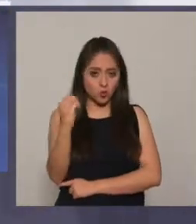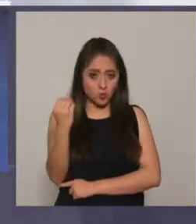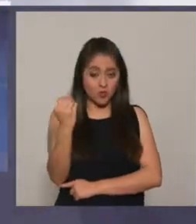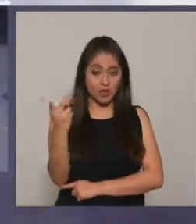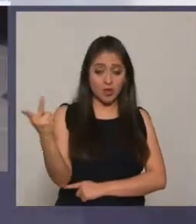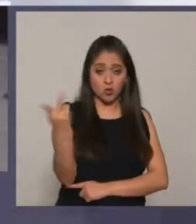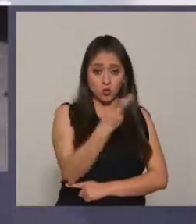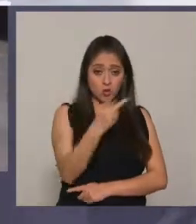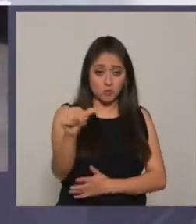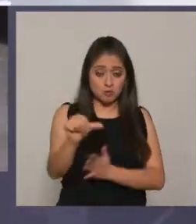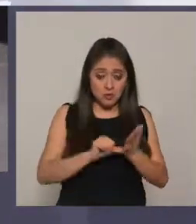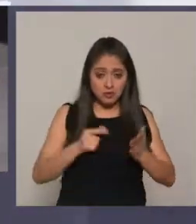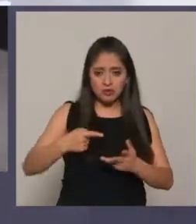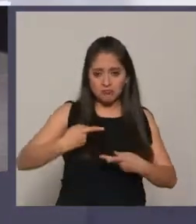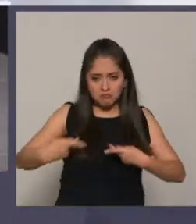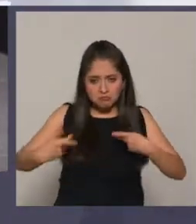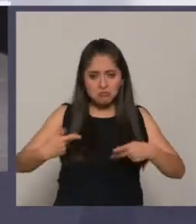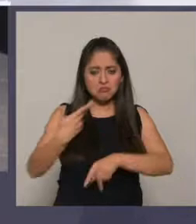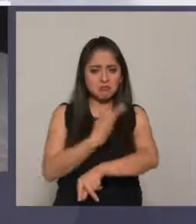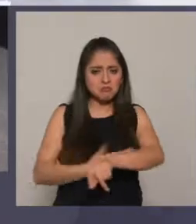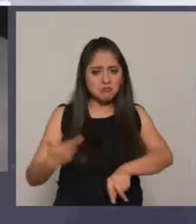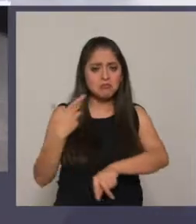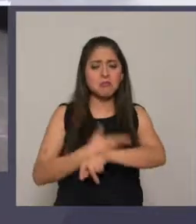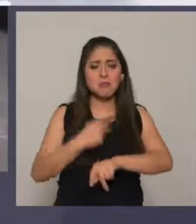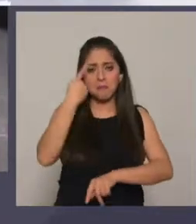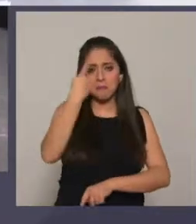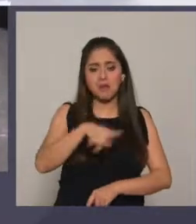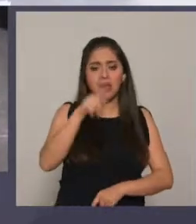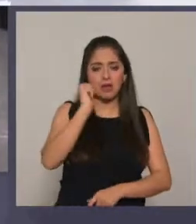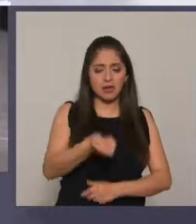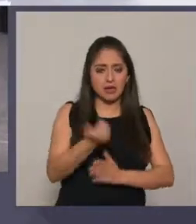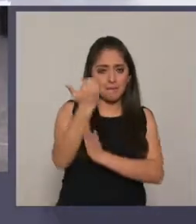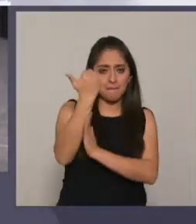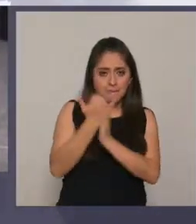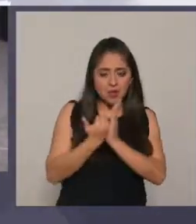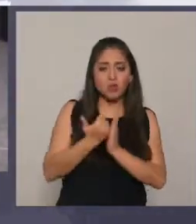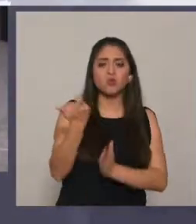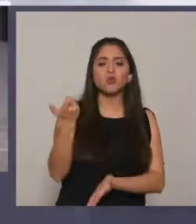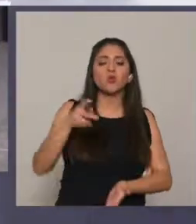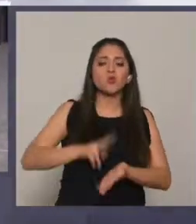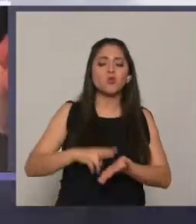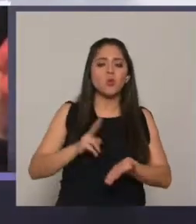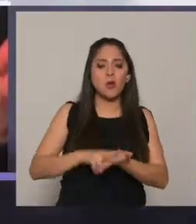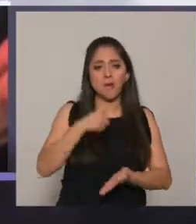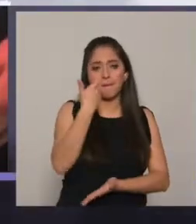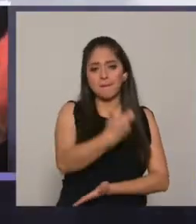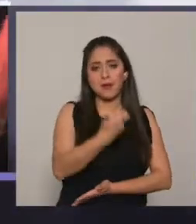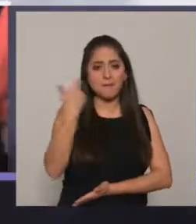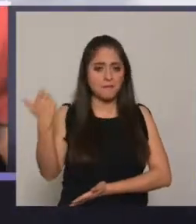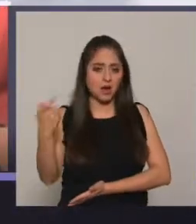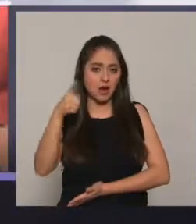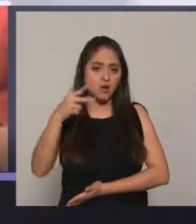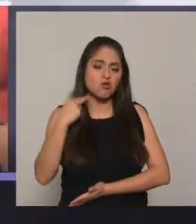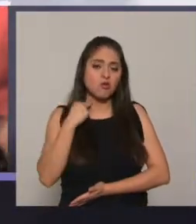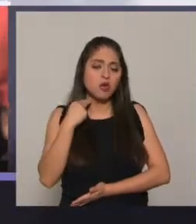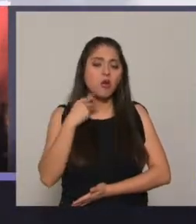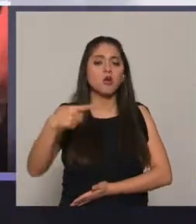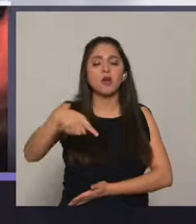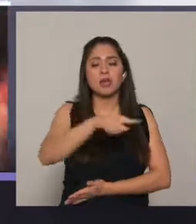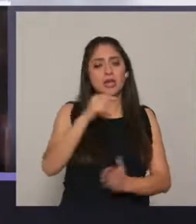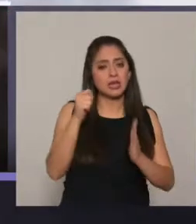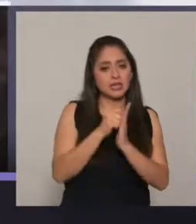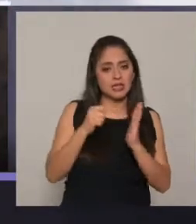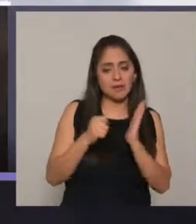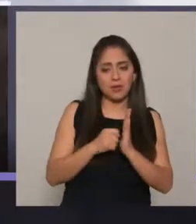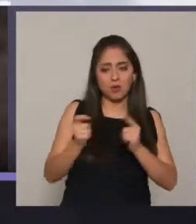estuvimos participando con reducción importante de honorarios en todos los testamentos que nos solicitaban la ciudadanía.